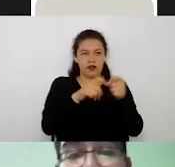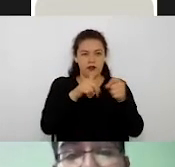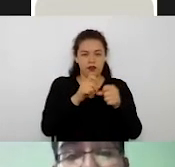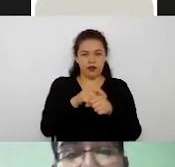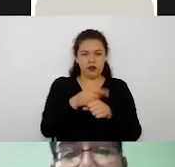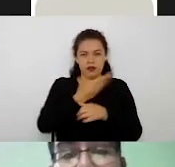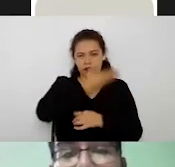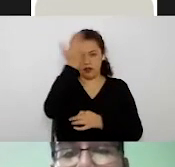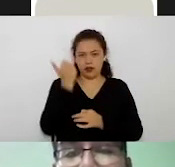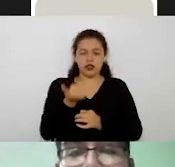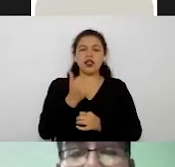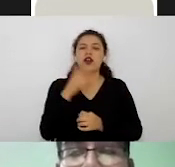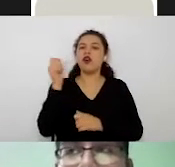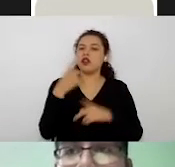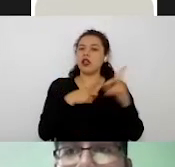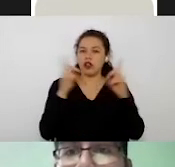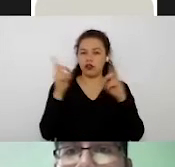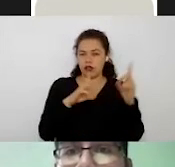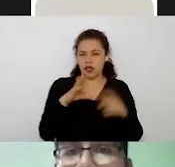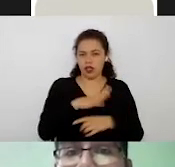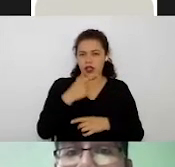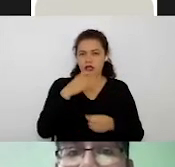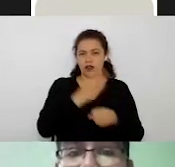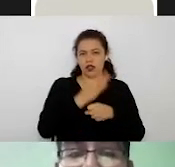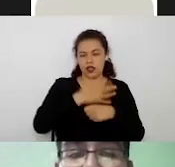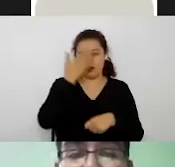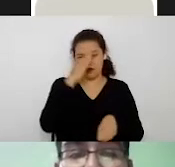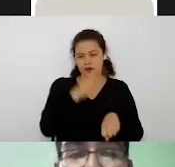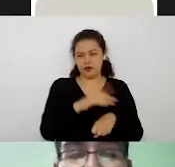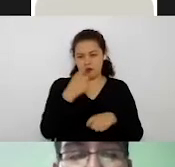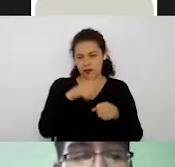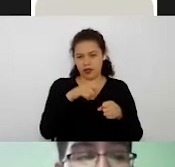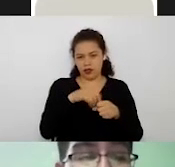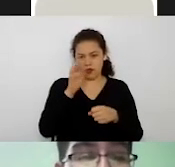sé si tengan alguna otra duda. Me hago memoria bien de los colores.